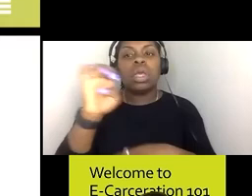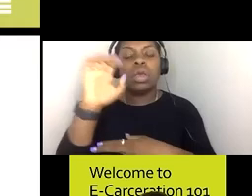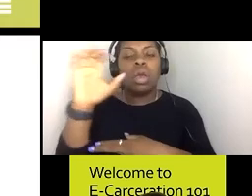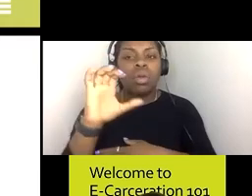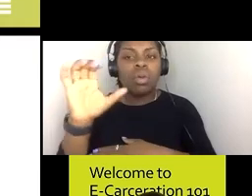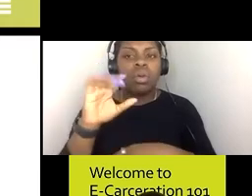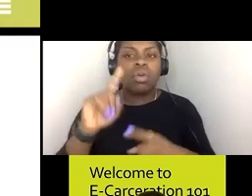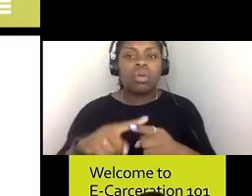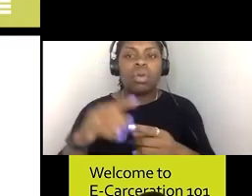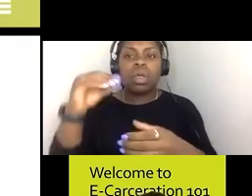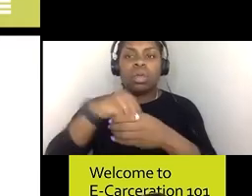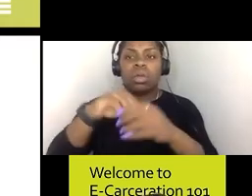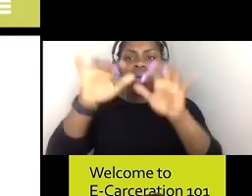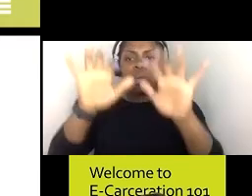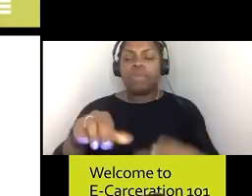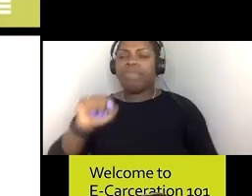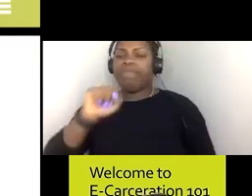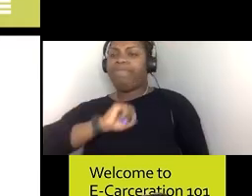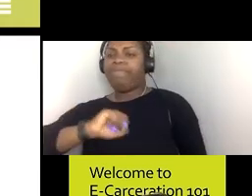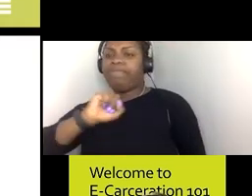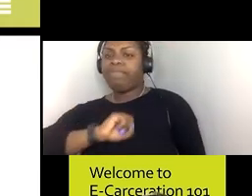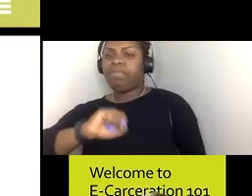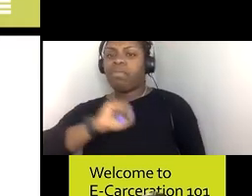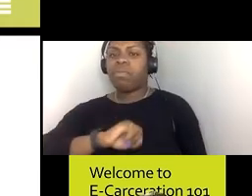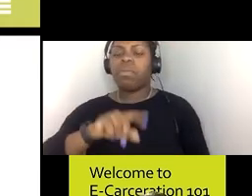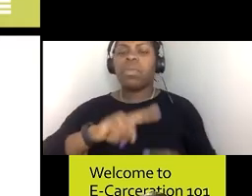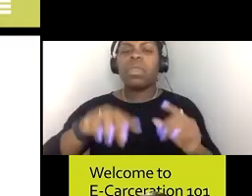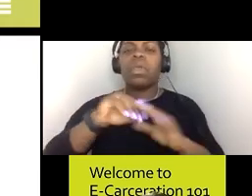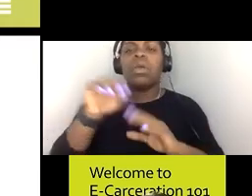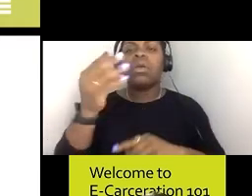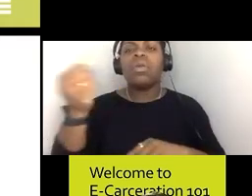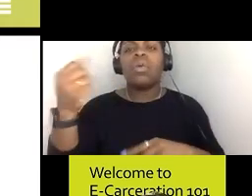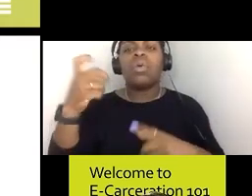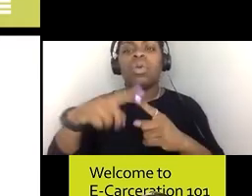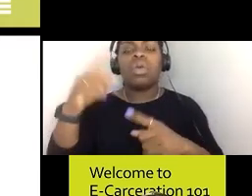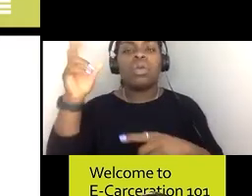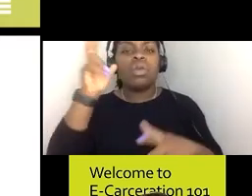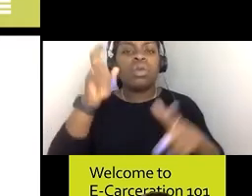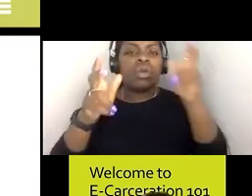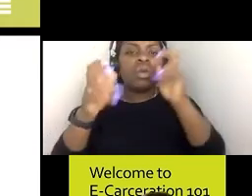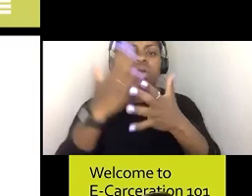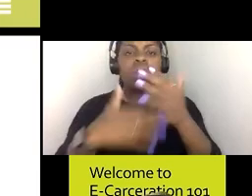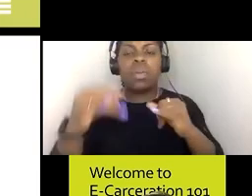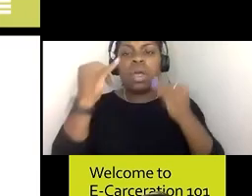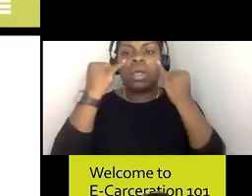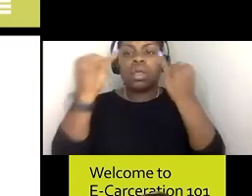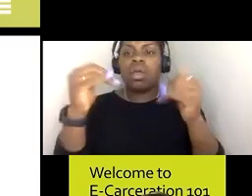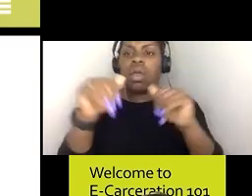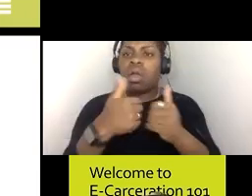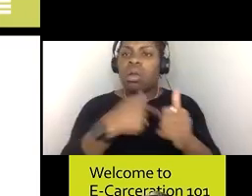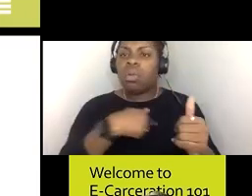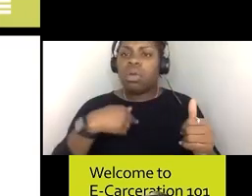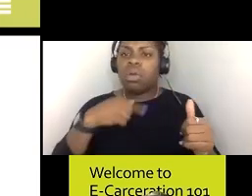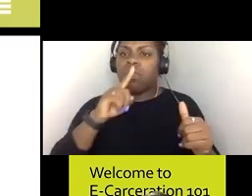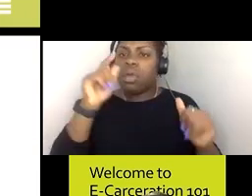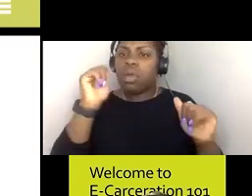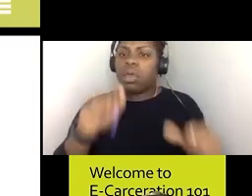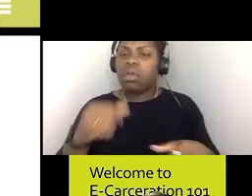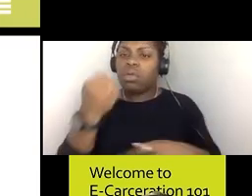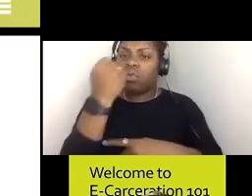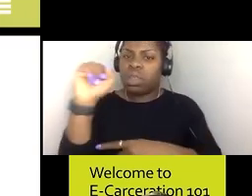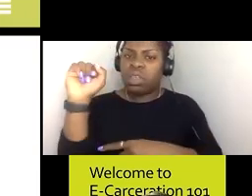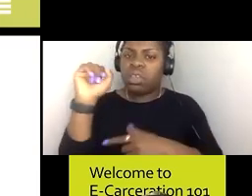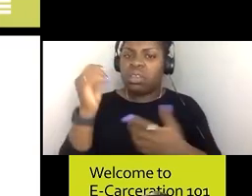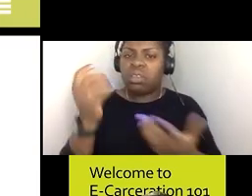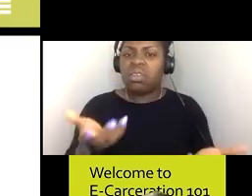la encarcelación electrónica en el chat, pero quiero escuchar de ideas de ¿Cómo